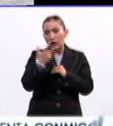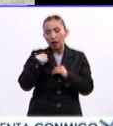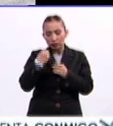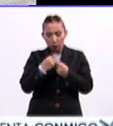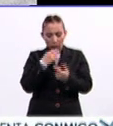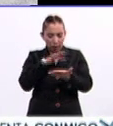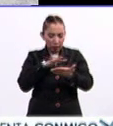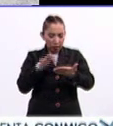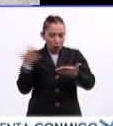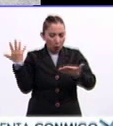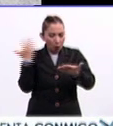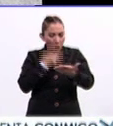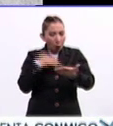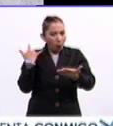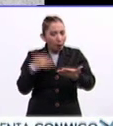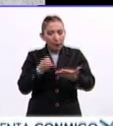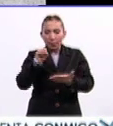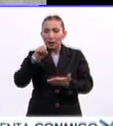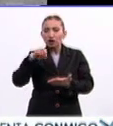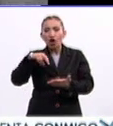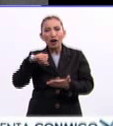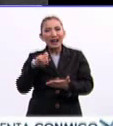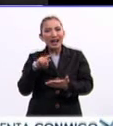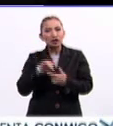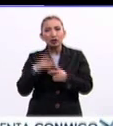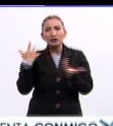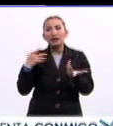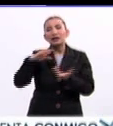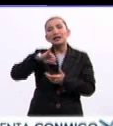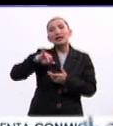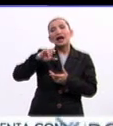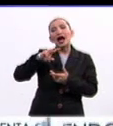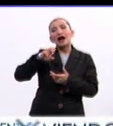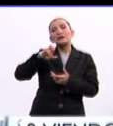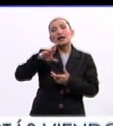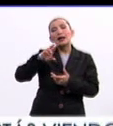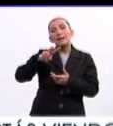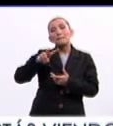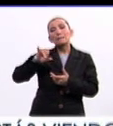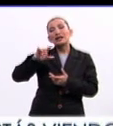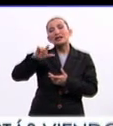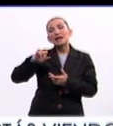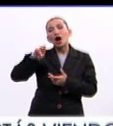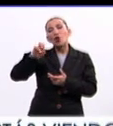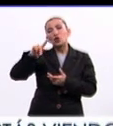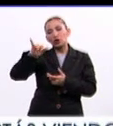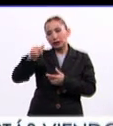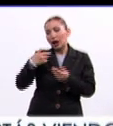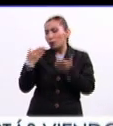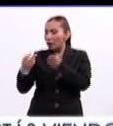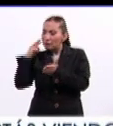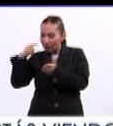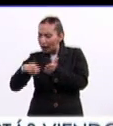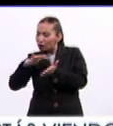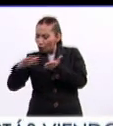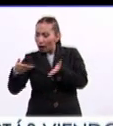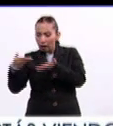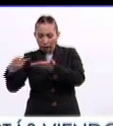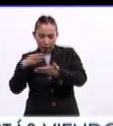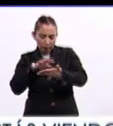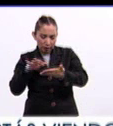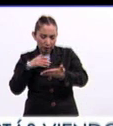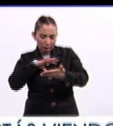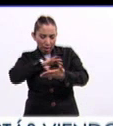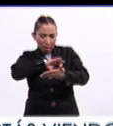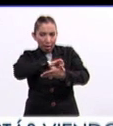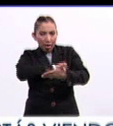y sonetos y endechas editados por Javier Villaurrutia. Entonces ellos se la presentan y de ahí le viene la pasión, ¿no? A Paz. Pero tendríamos que esperar